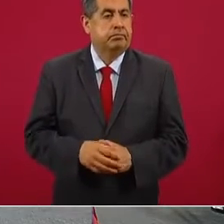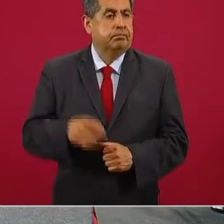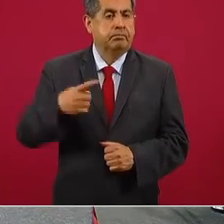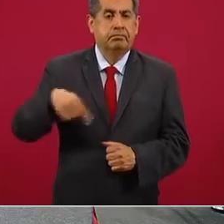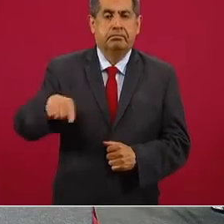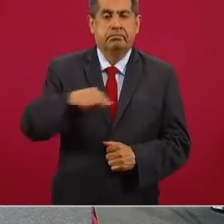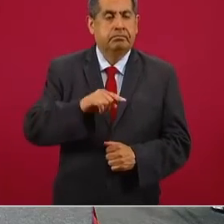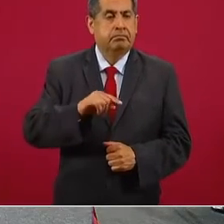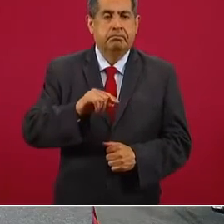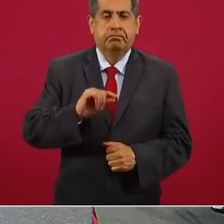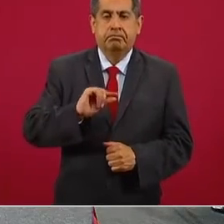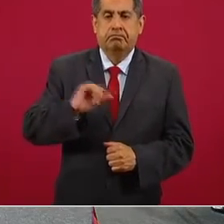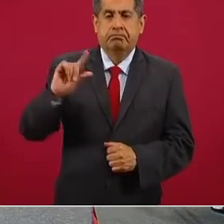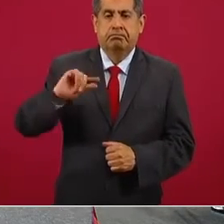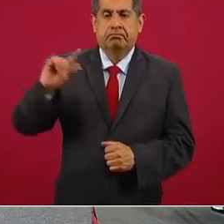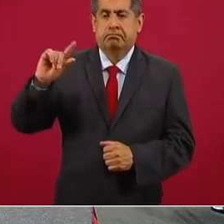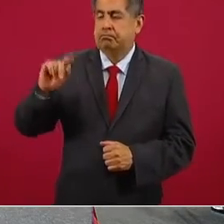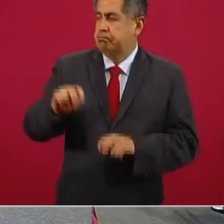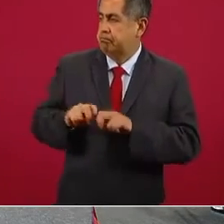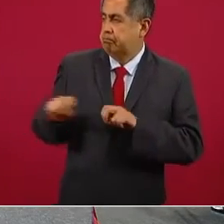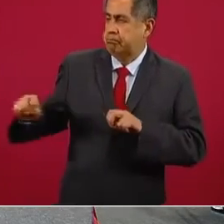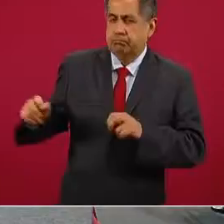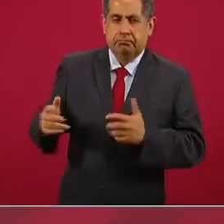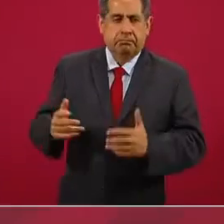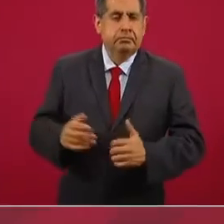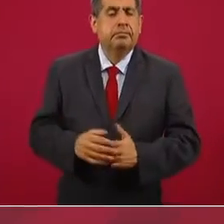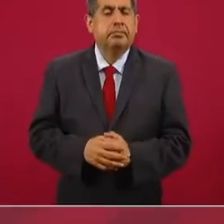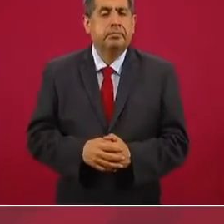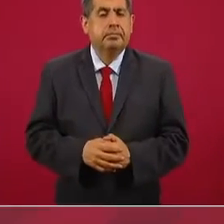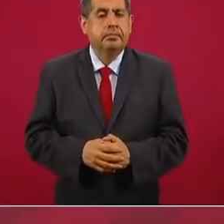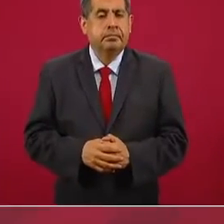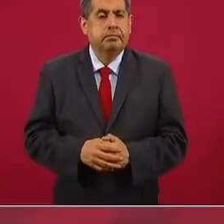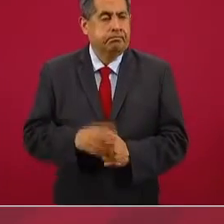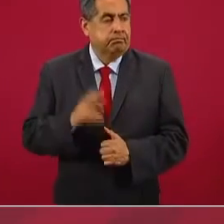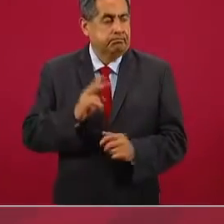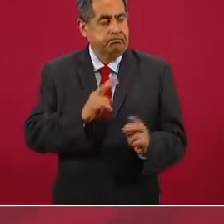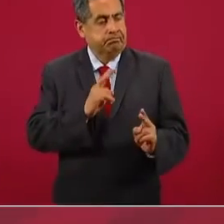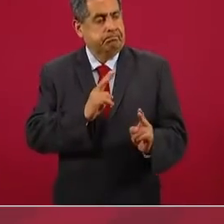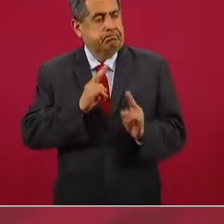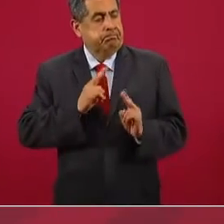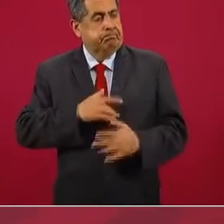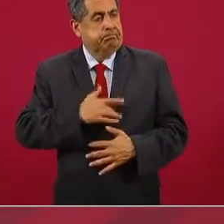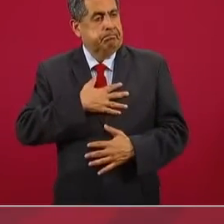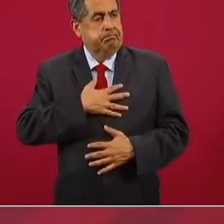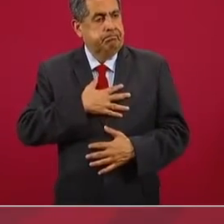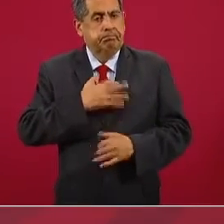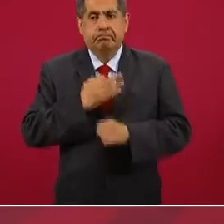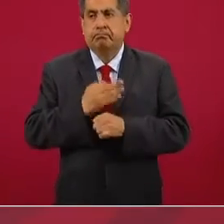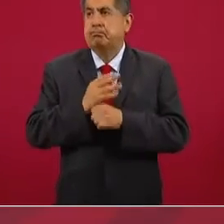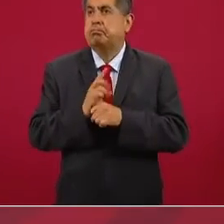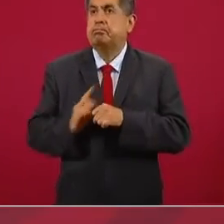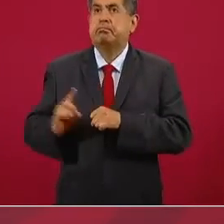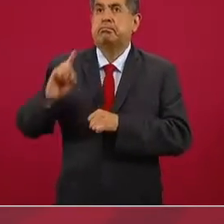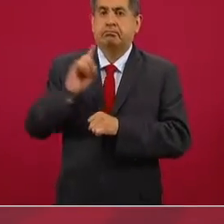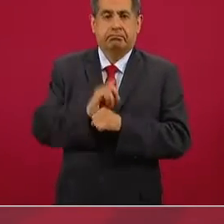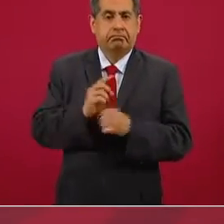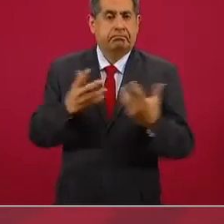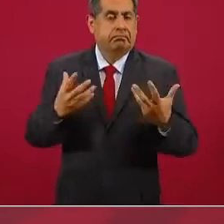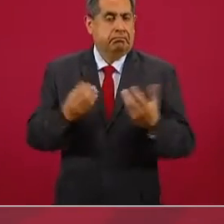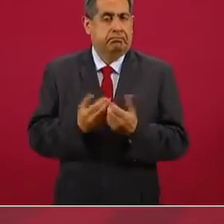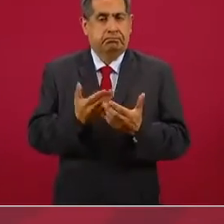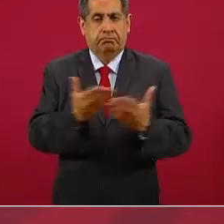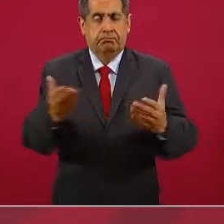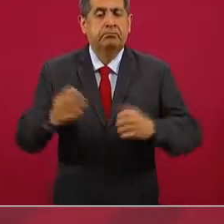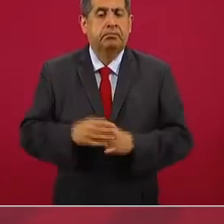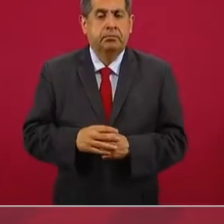distinguidos miembros del Presidium. Es un honor compartir este día con todos ustedes. Y empiezo por